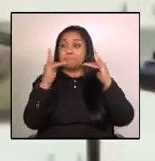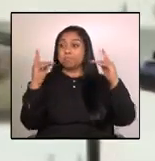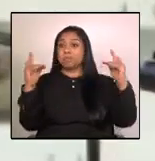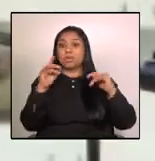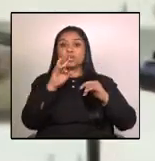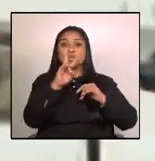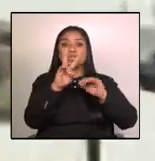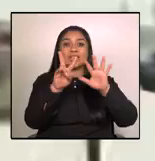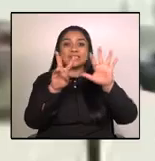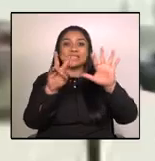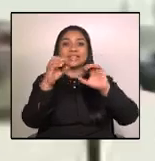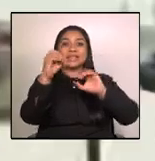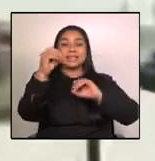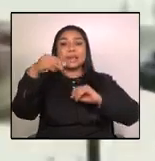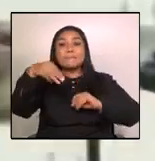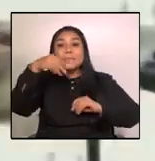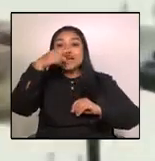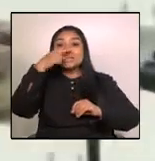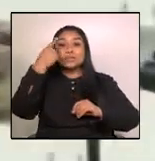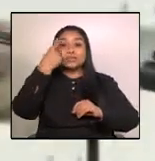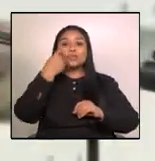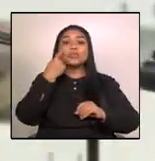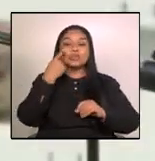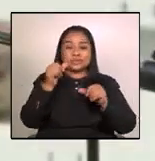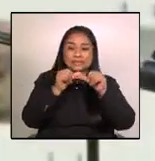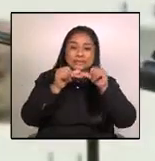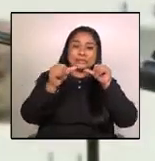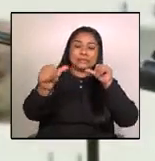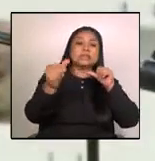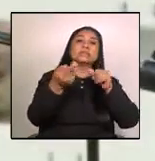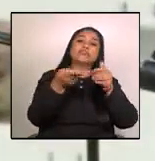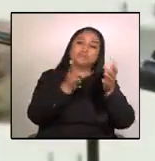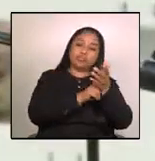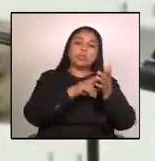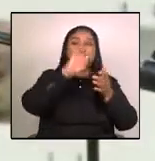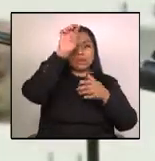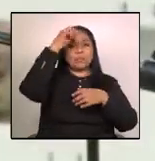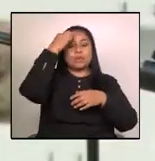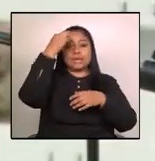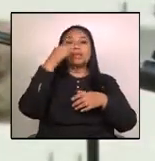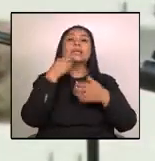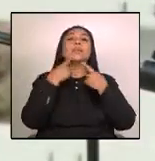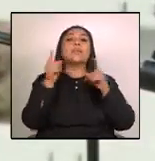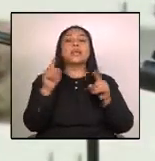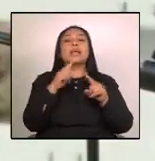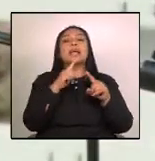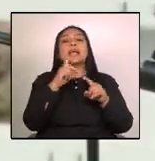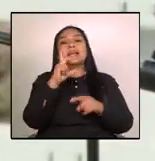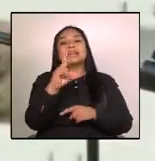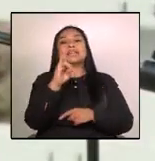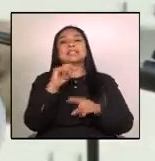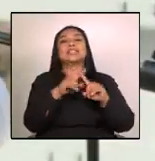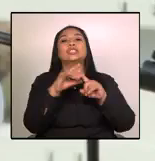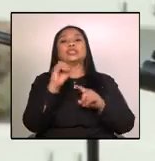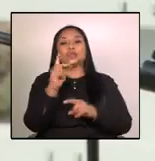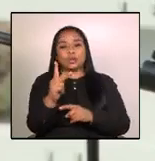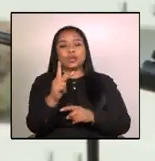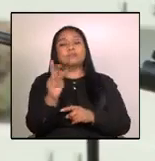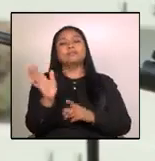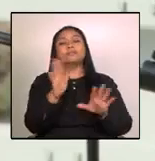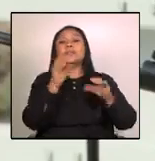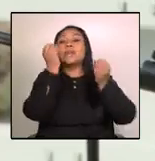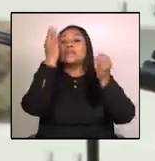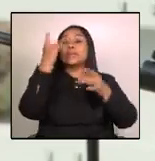de longitud que también está enmarcado dentro de la política pública Chicxoy. Quiero contarle, señor presidente, que con